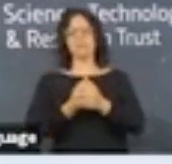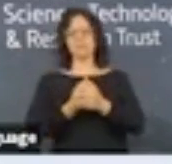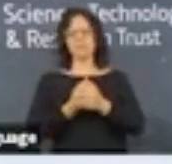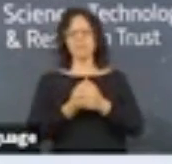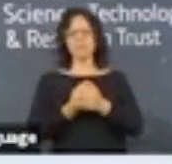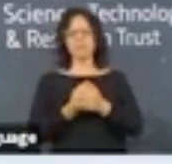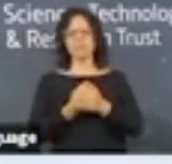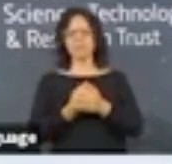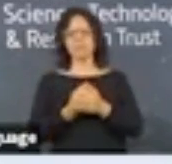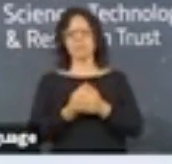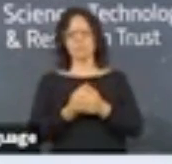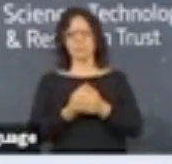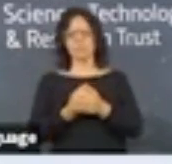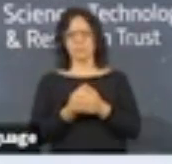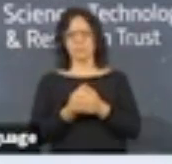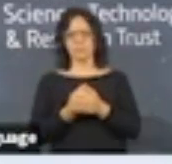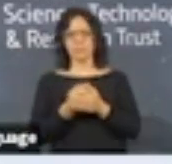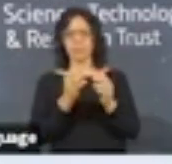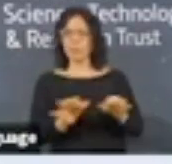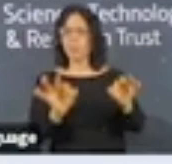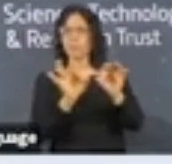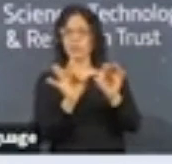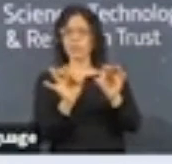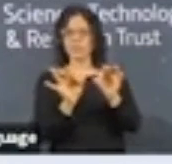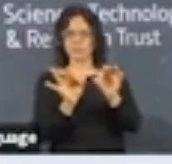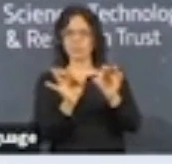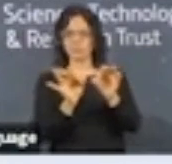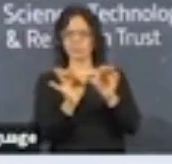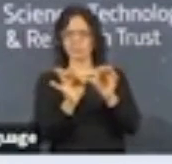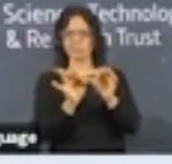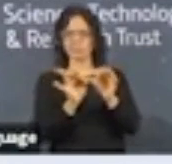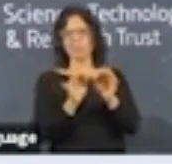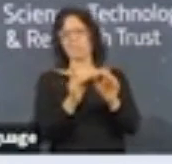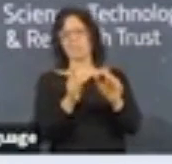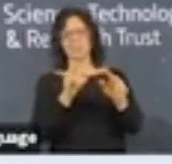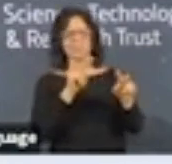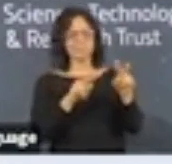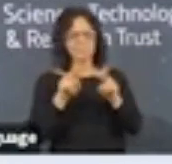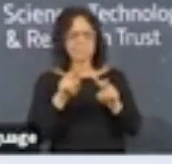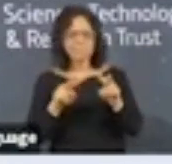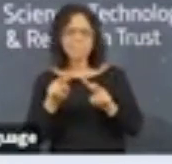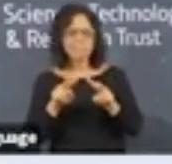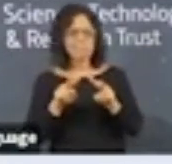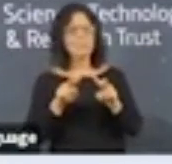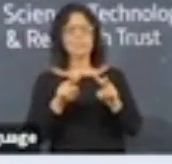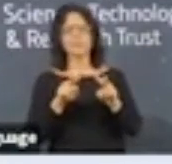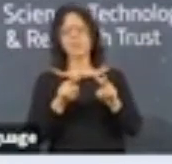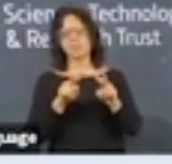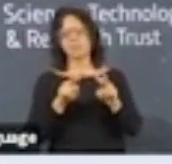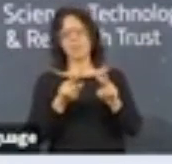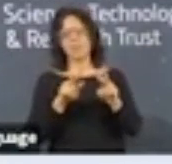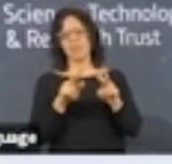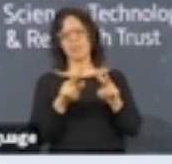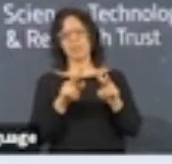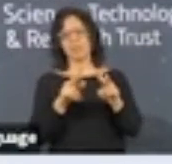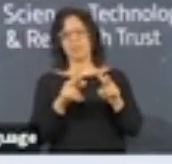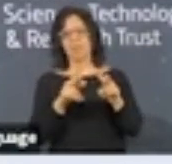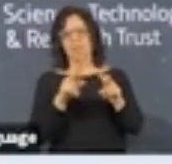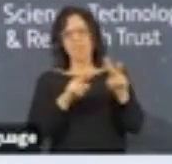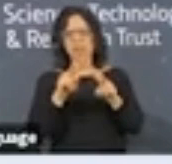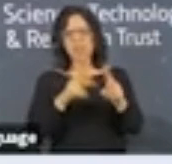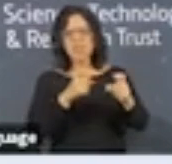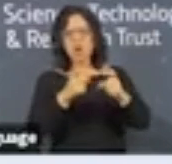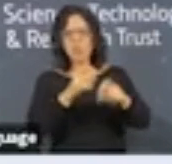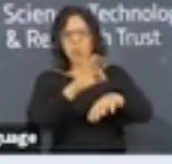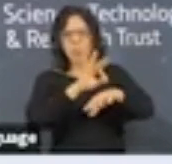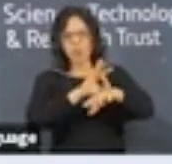de servicios adecuados de vigilancia y control de mosquitos a nivel municipal que tengan un financiamiento